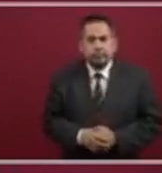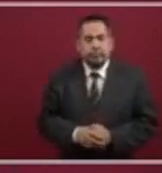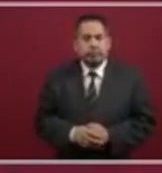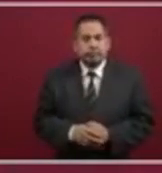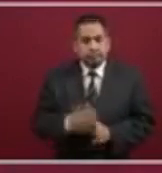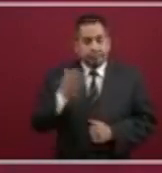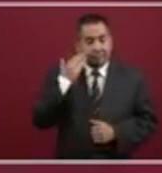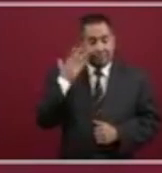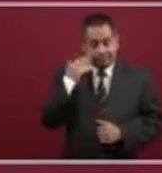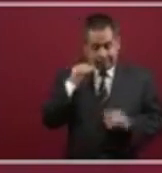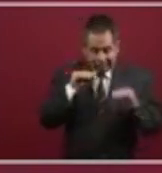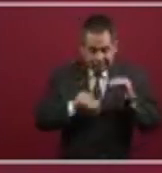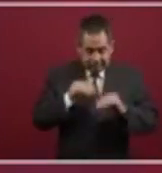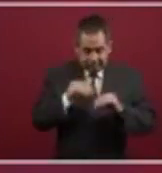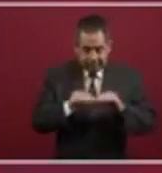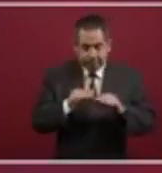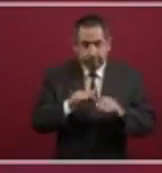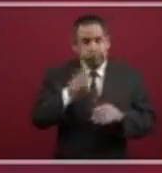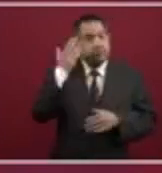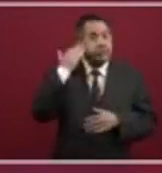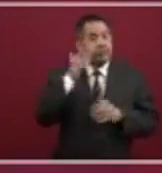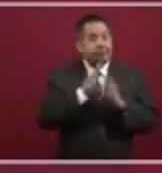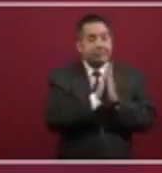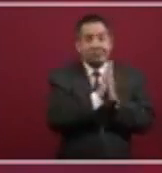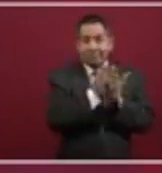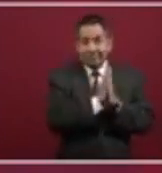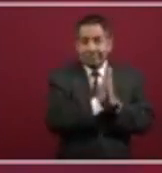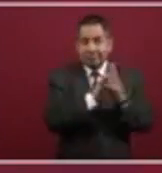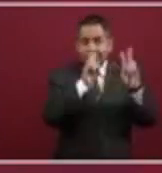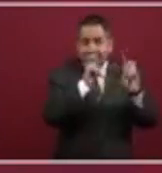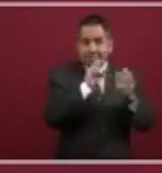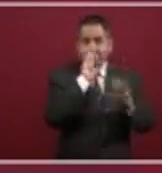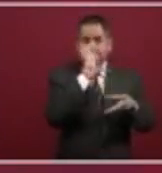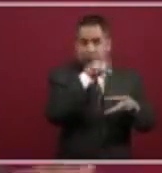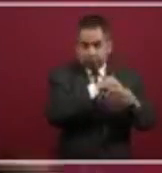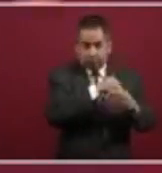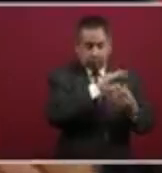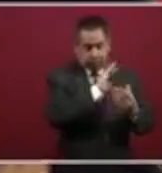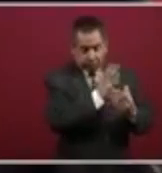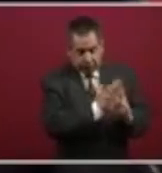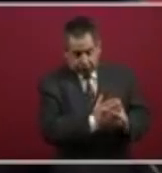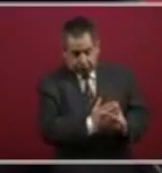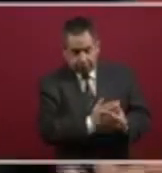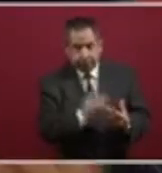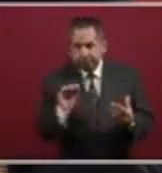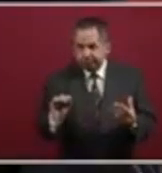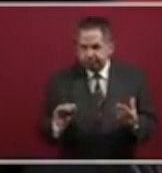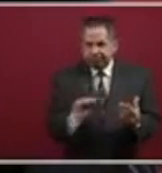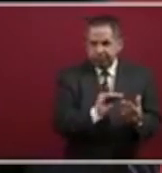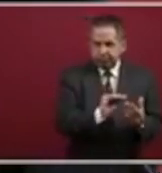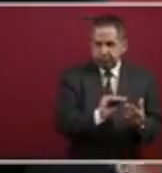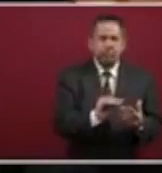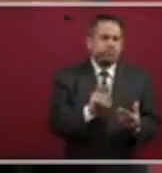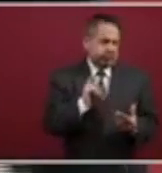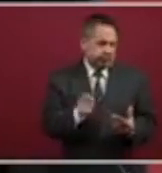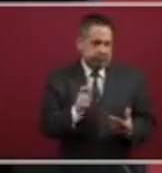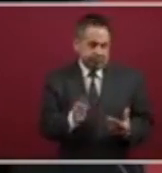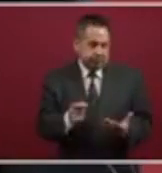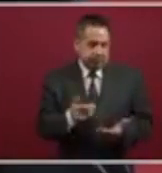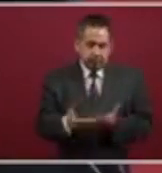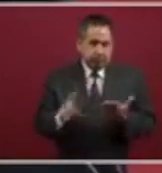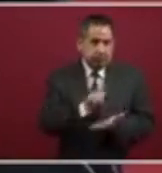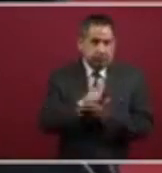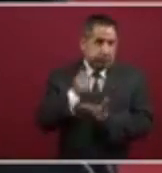estaban hechos los contenidos de los libros, pero como parte de la reforma,